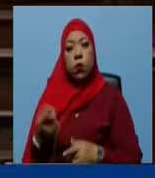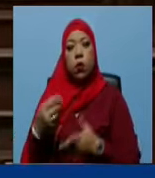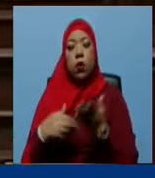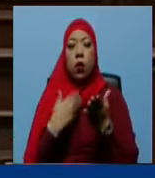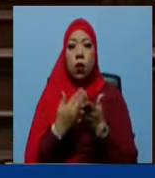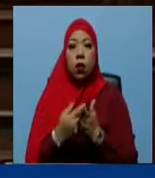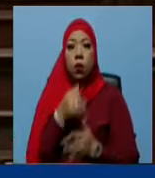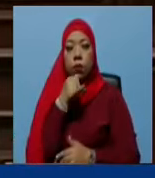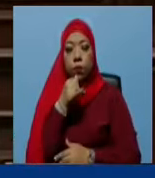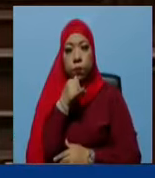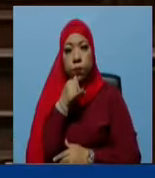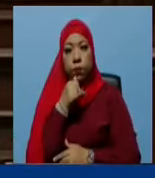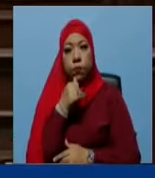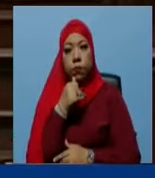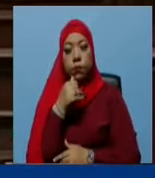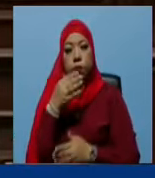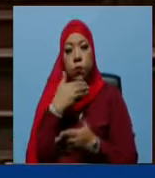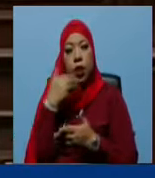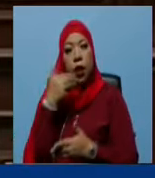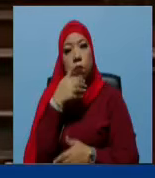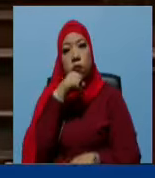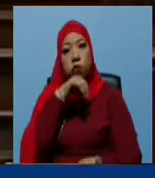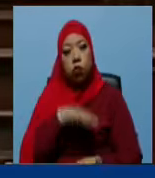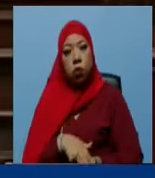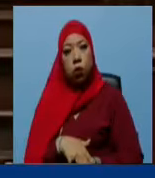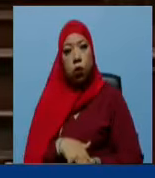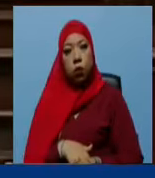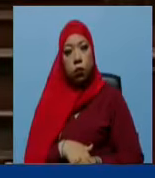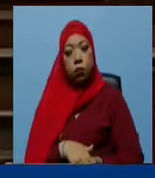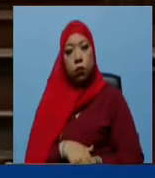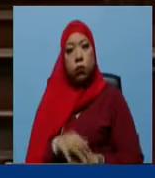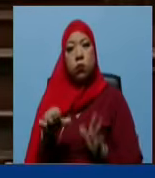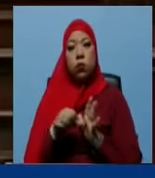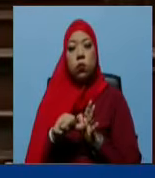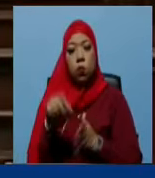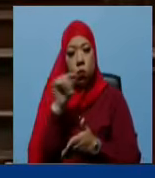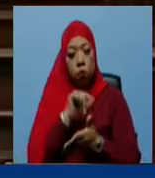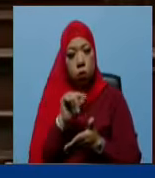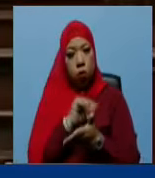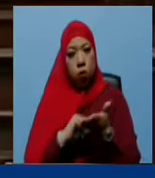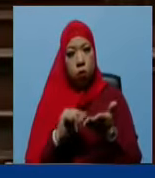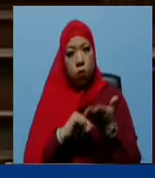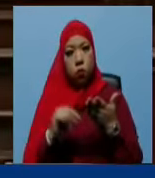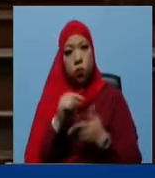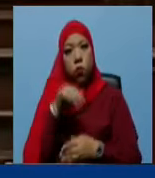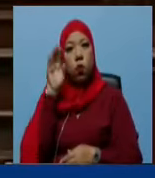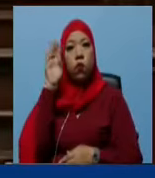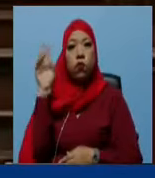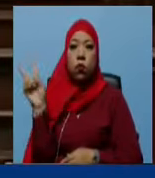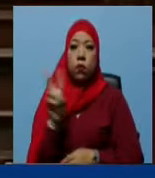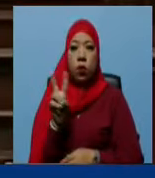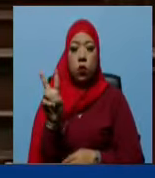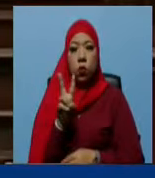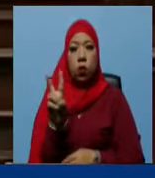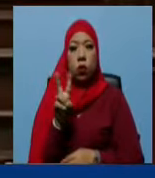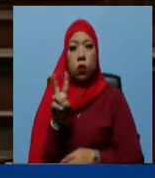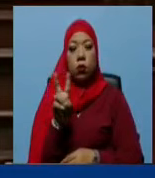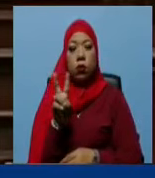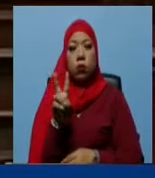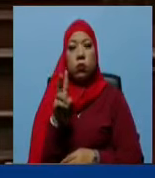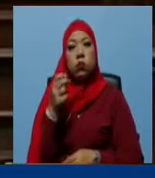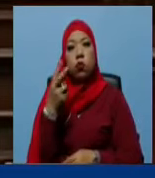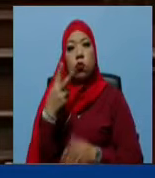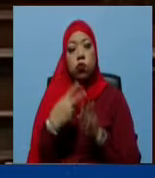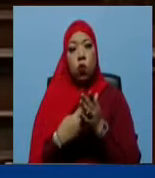convertidos en una carta histórica donde dibujó el futuro de Venezuela por